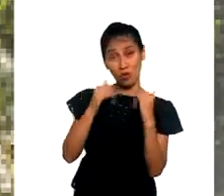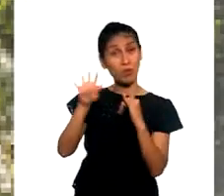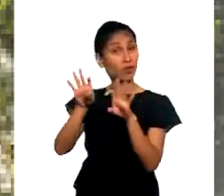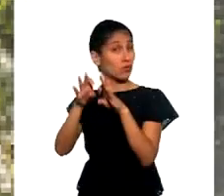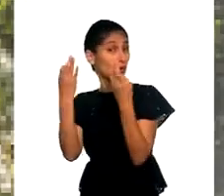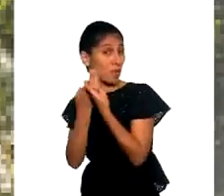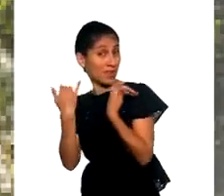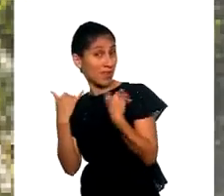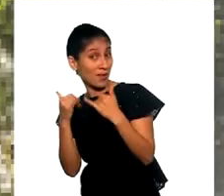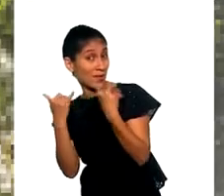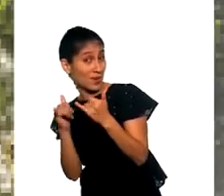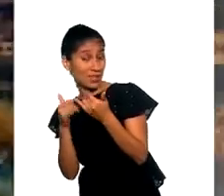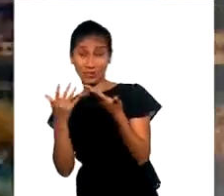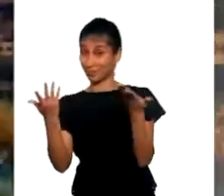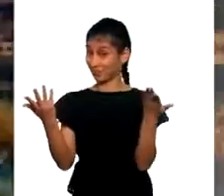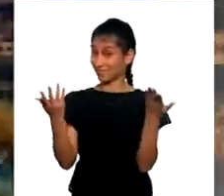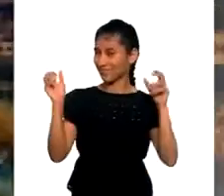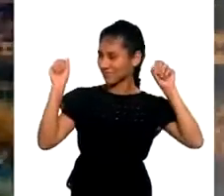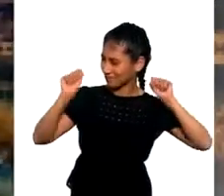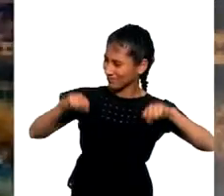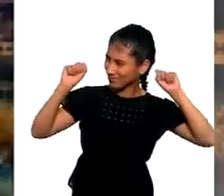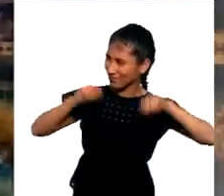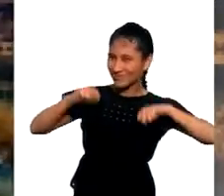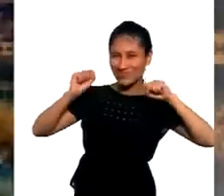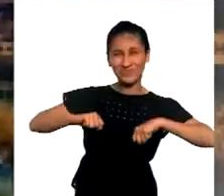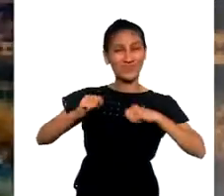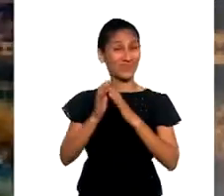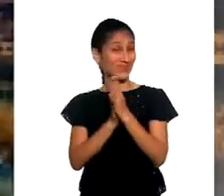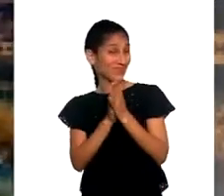familia y si